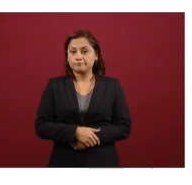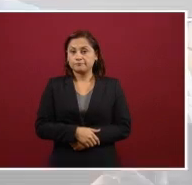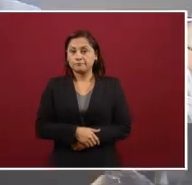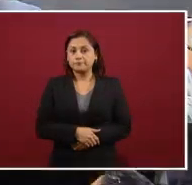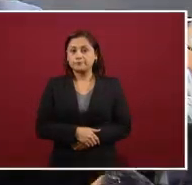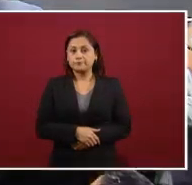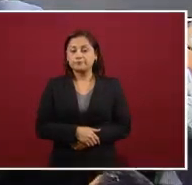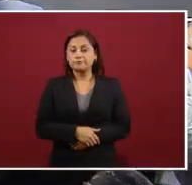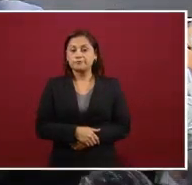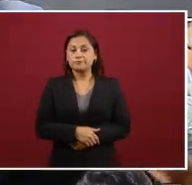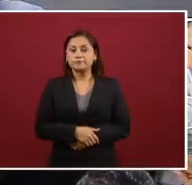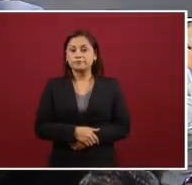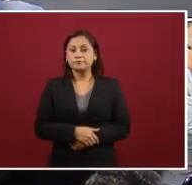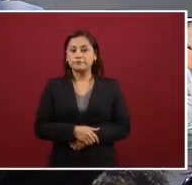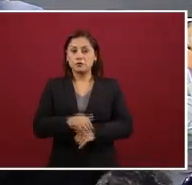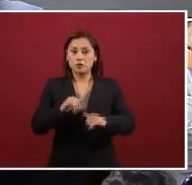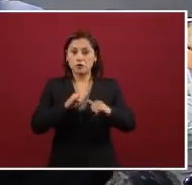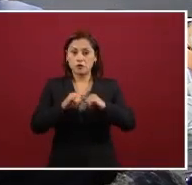La ubicación